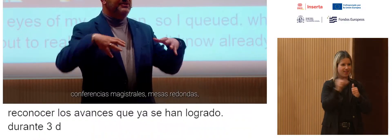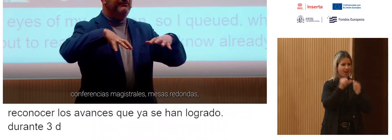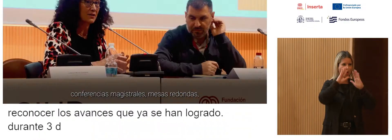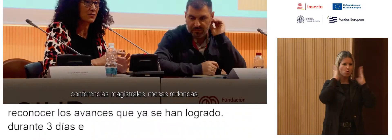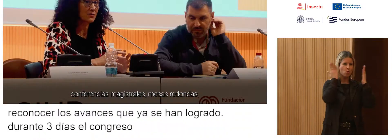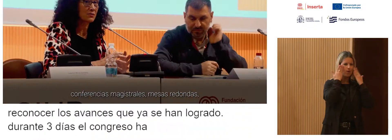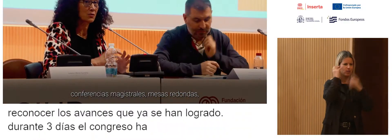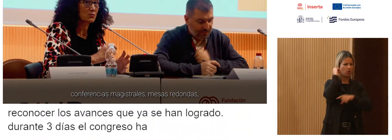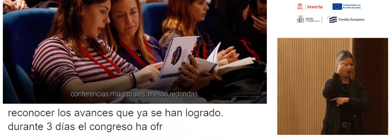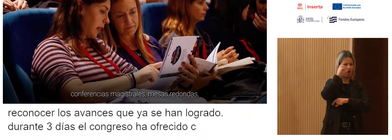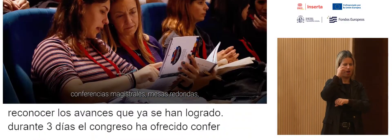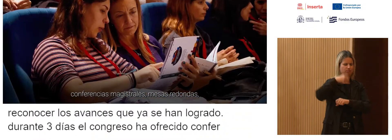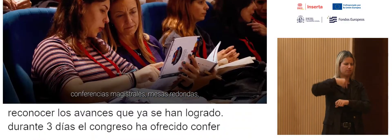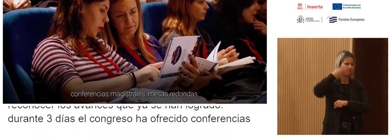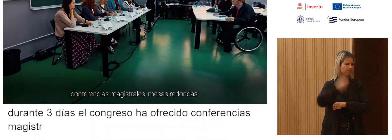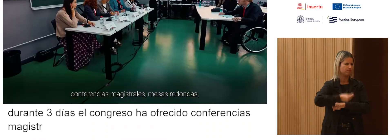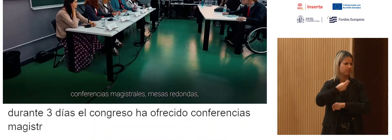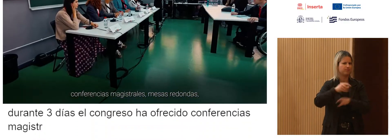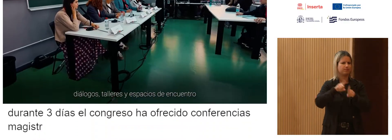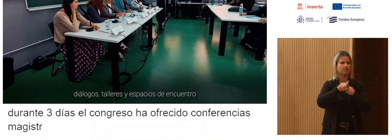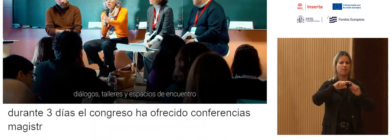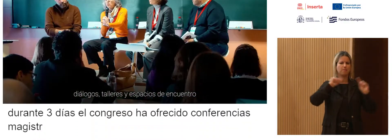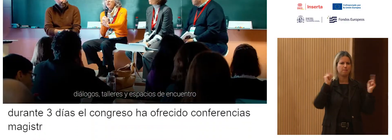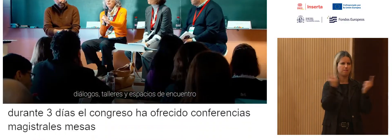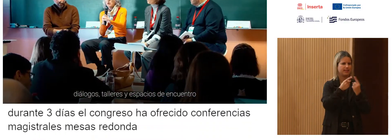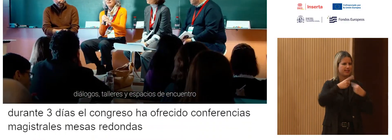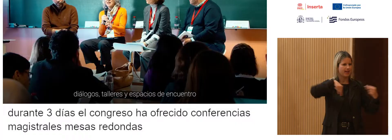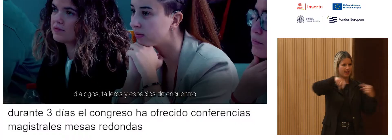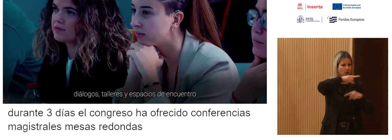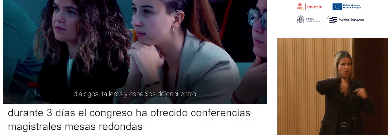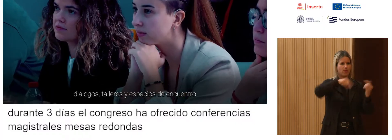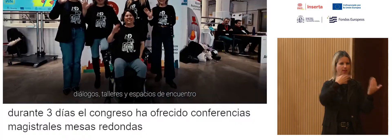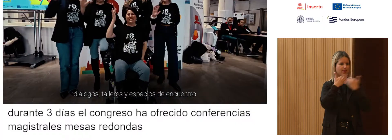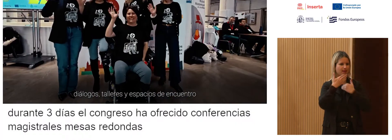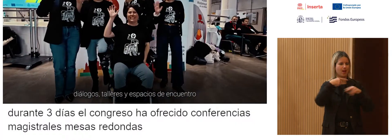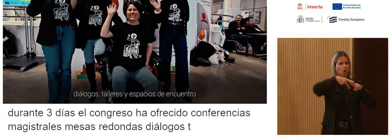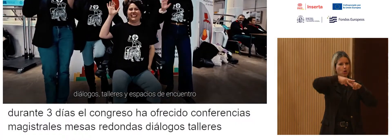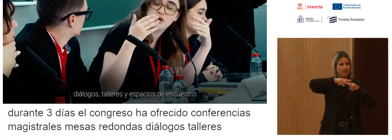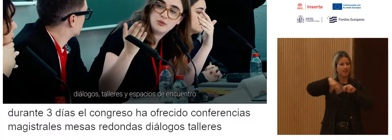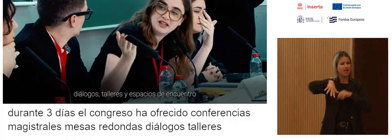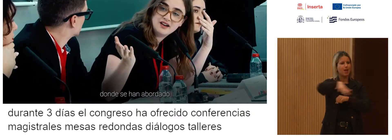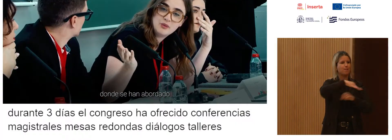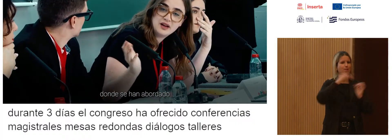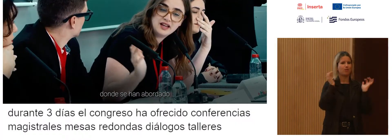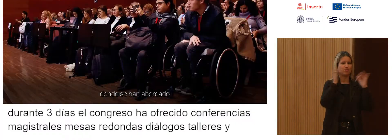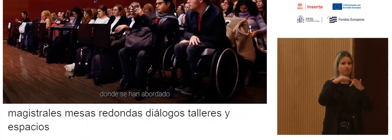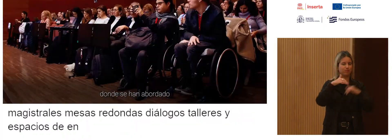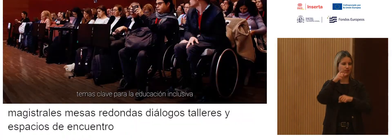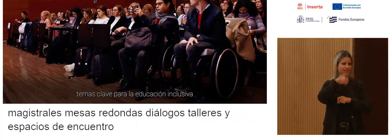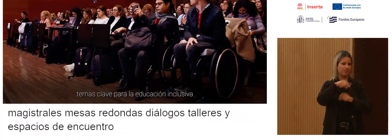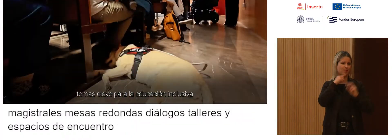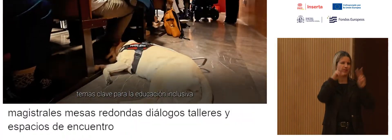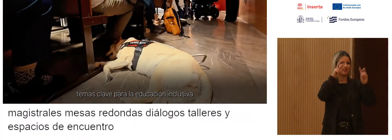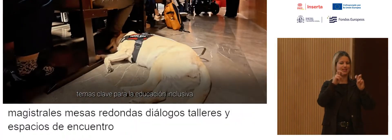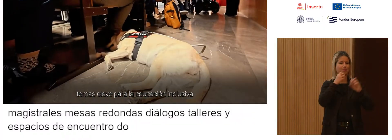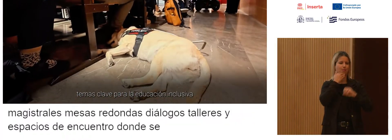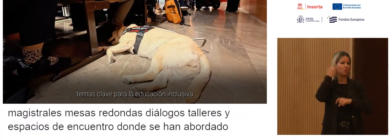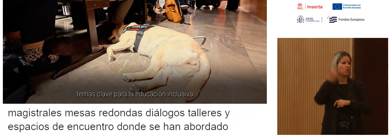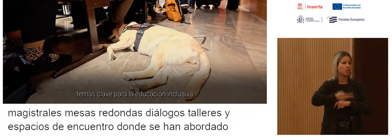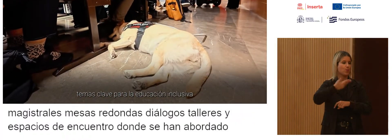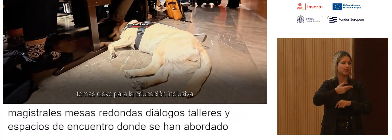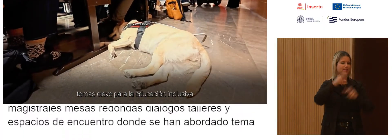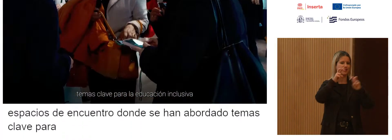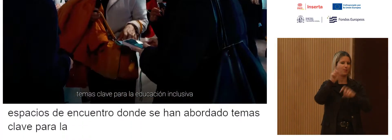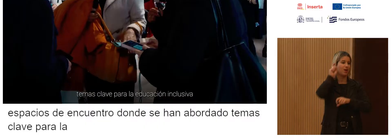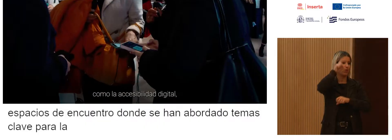ofrecido conferencias magistrales, mesas redondas, diálogos, talleres y espacios de encuentro donde se han abordado temas clave para la